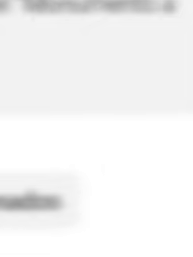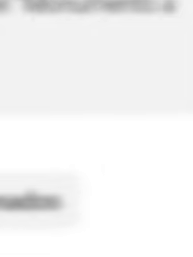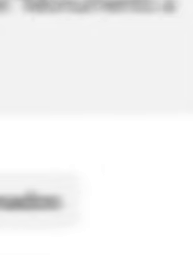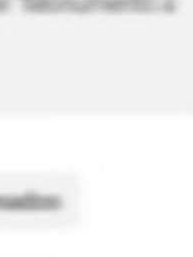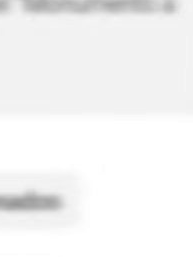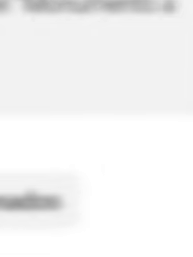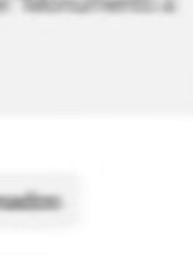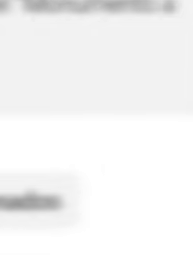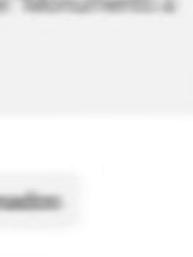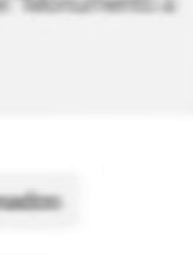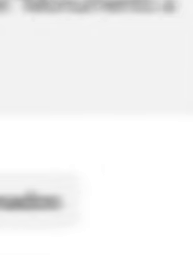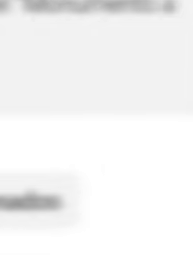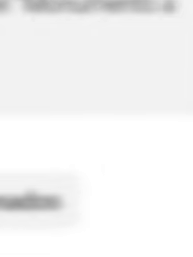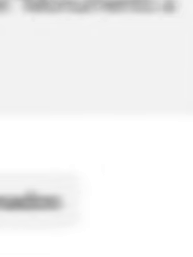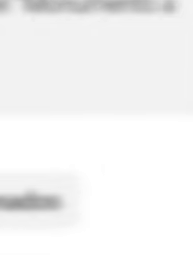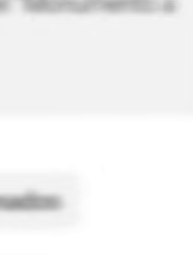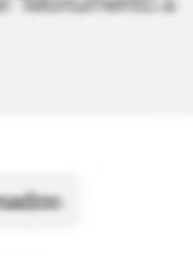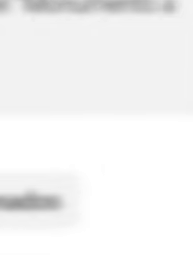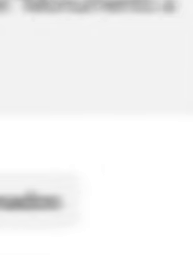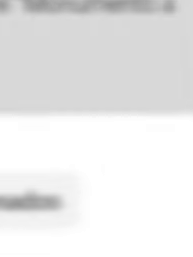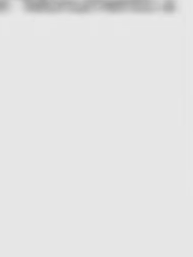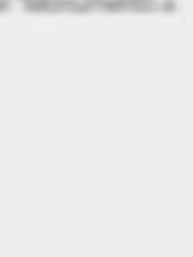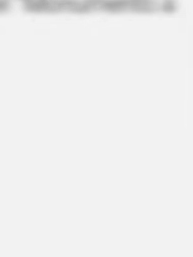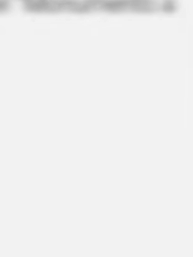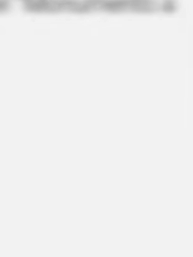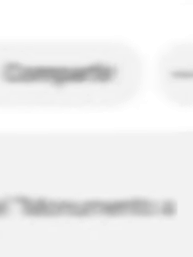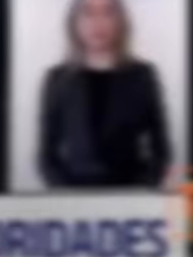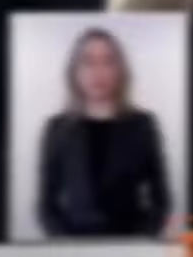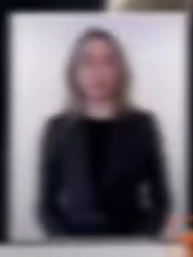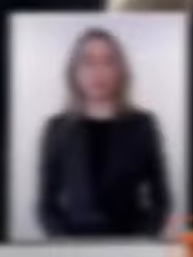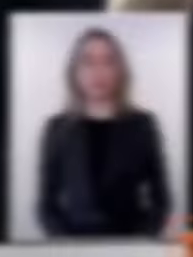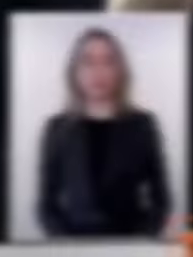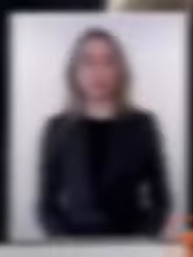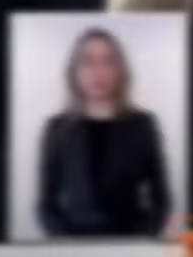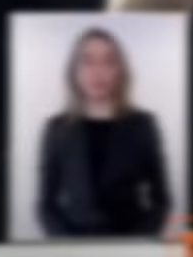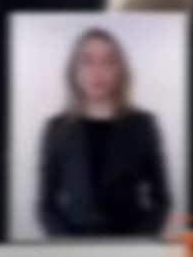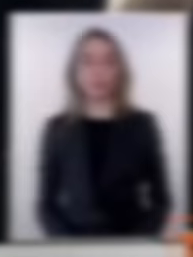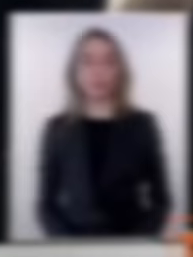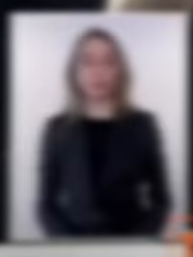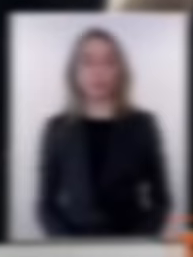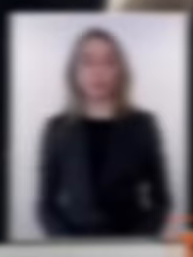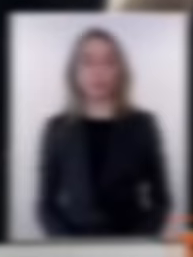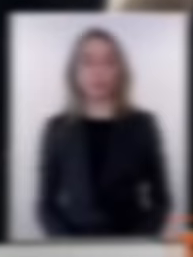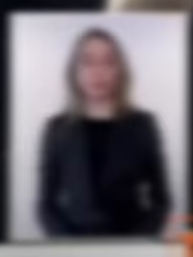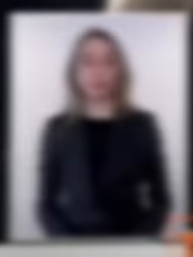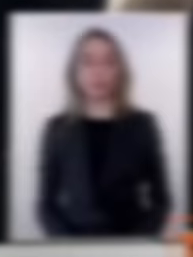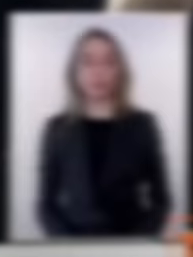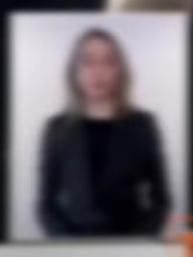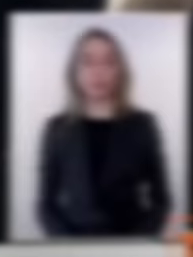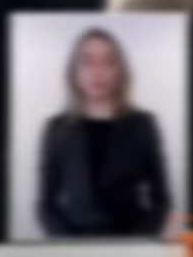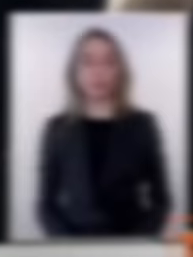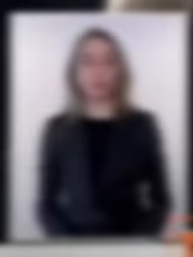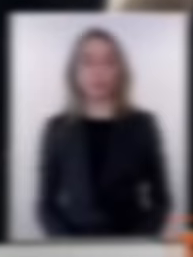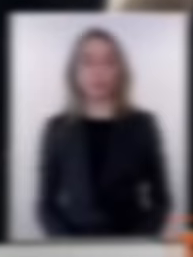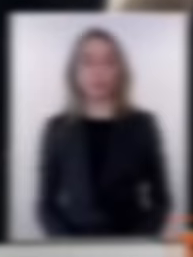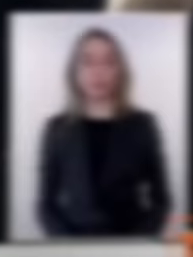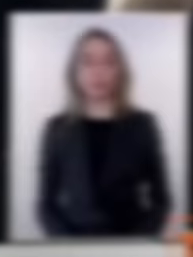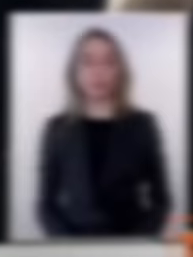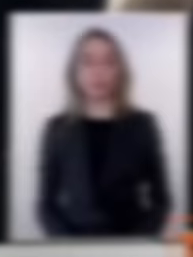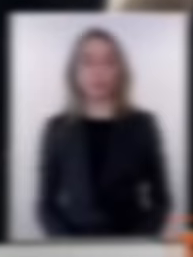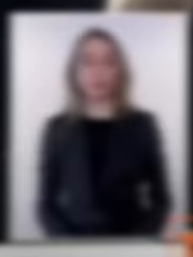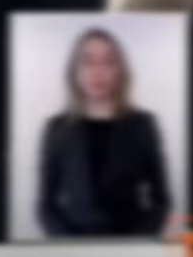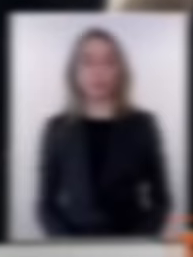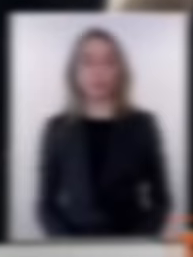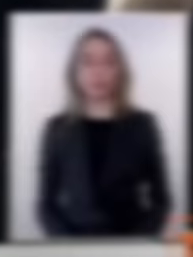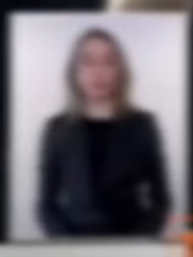el monumento a la Marina Nacional en la Plaza Sotomayor. O sea, no sé si aquí estarán justamente los cuerpos de todas las